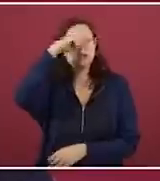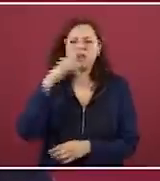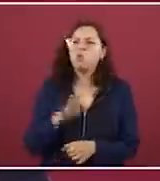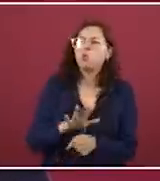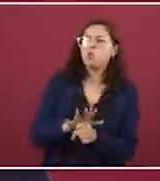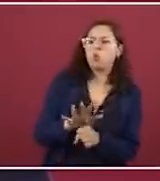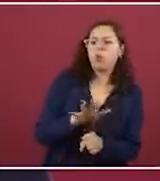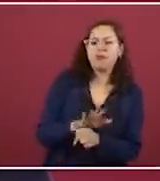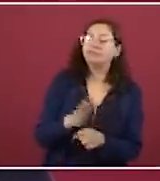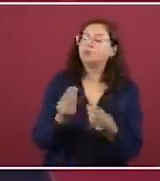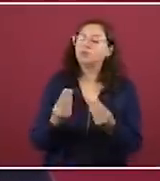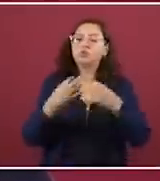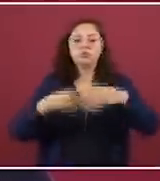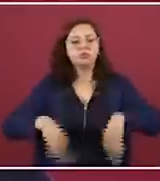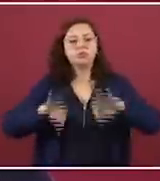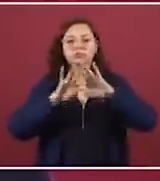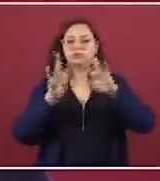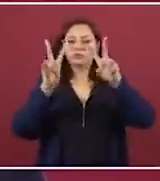que es fundamental.